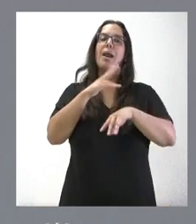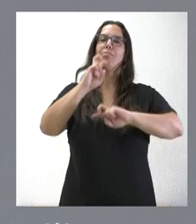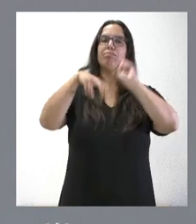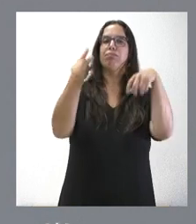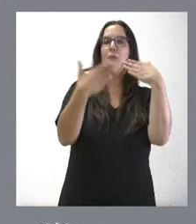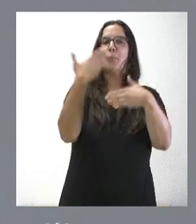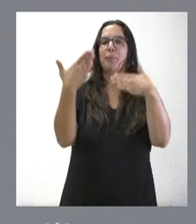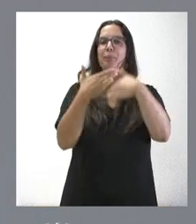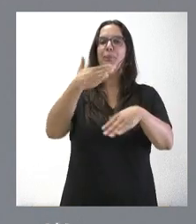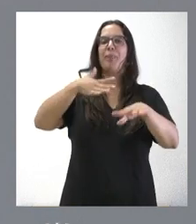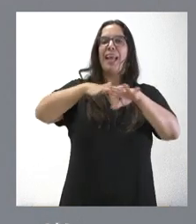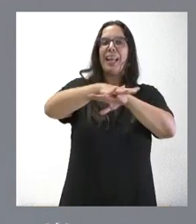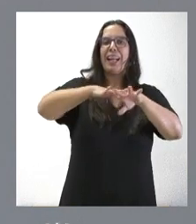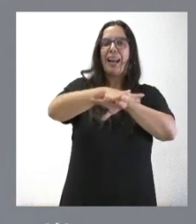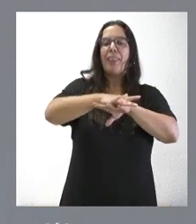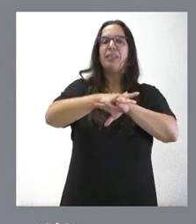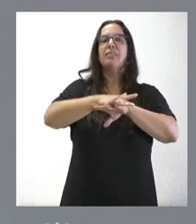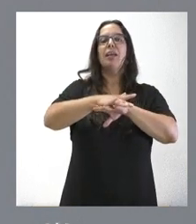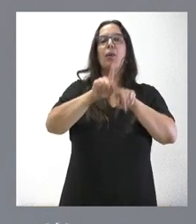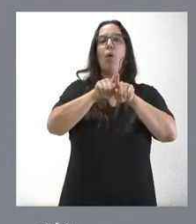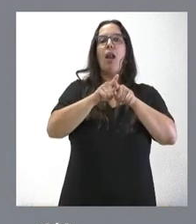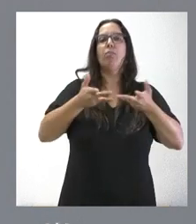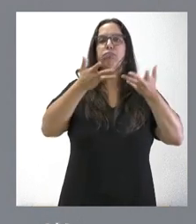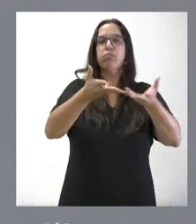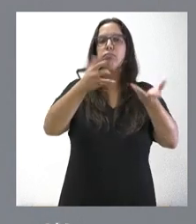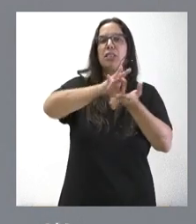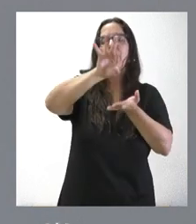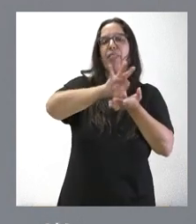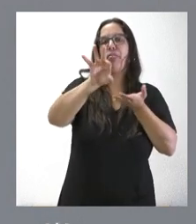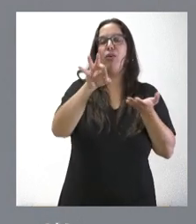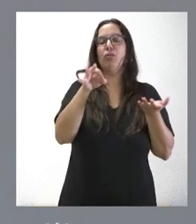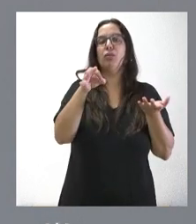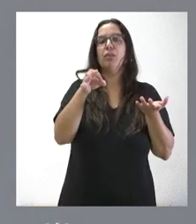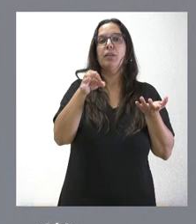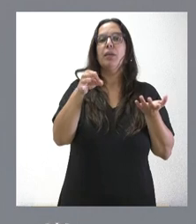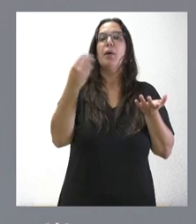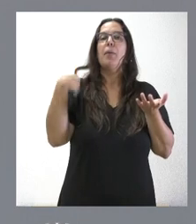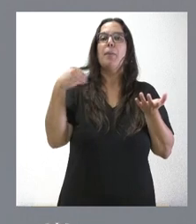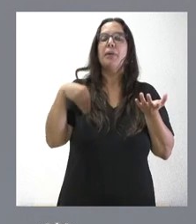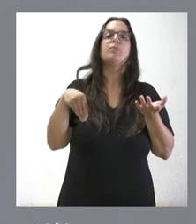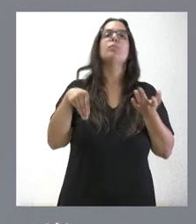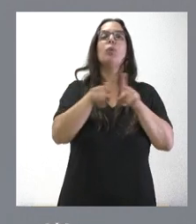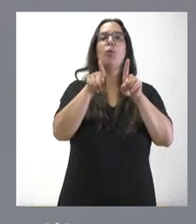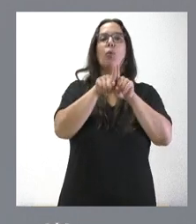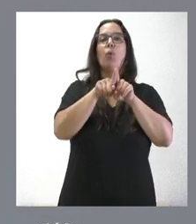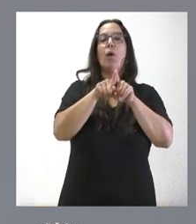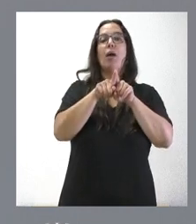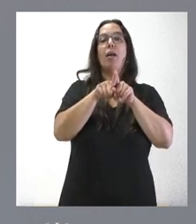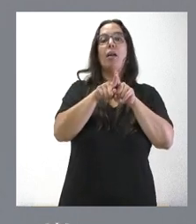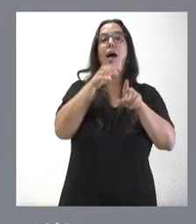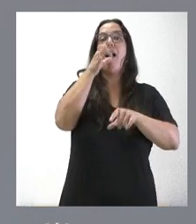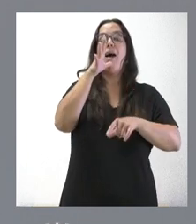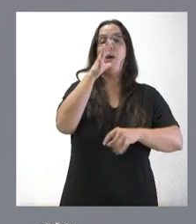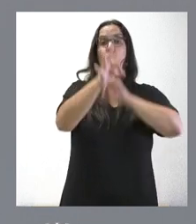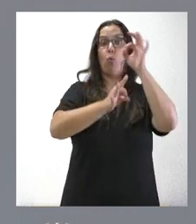de abastecimiento en el medio rural con los fondos procedentes del parte de digitalización del ciclo del agua.